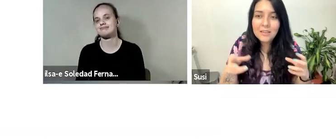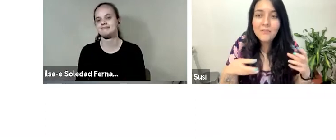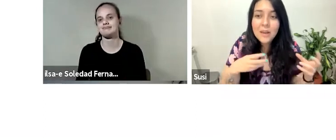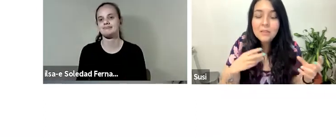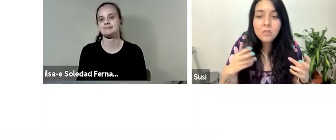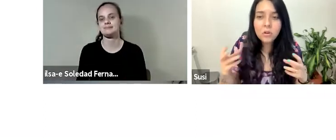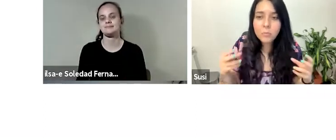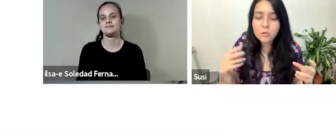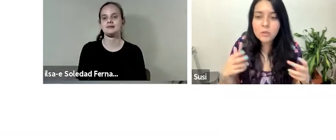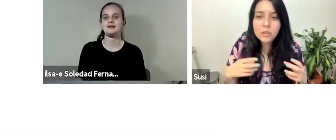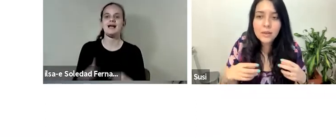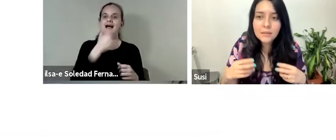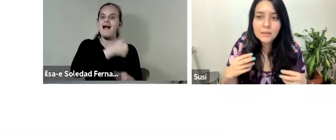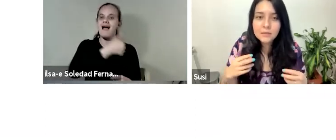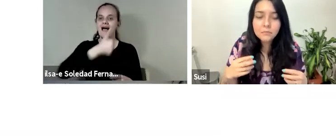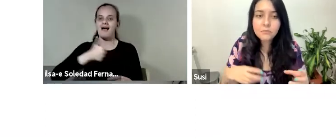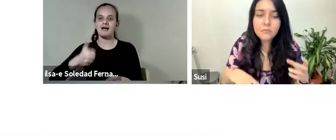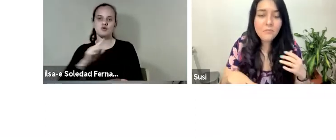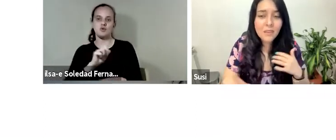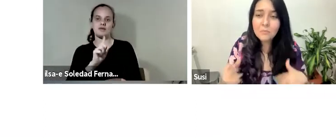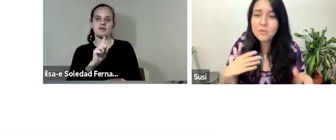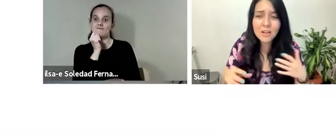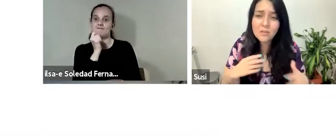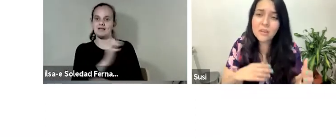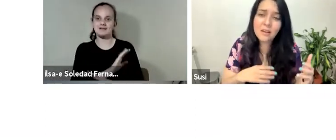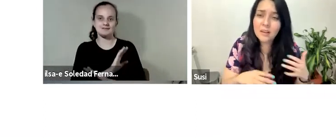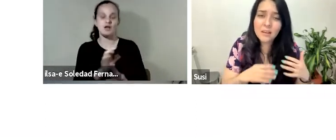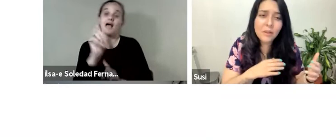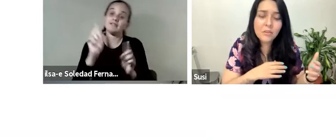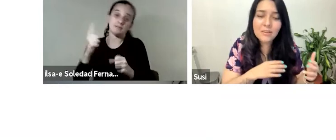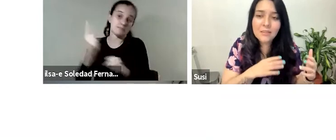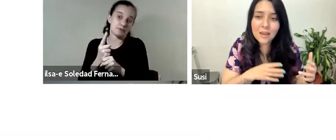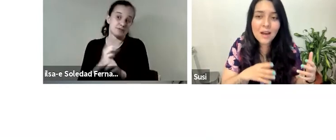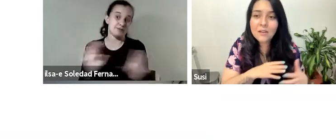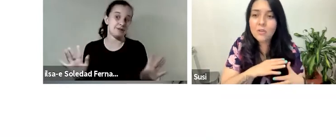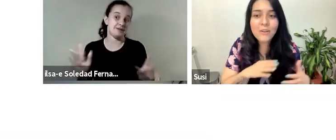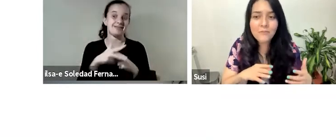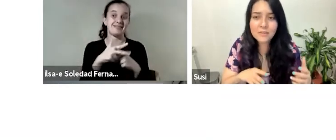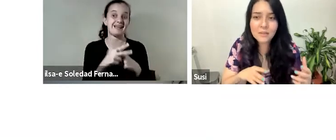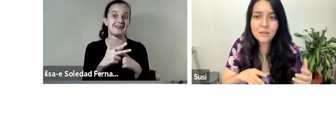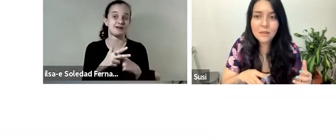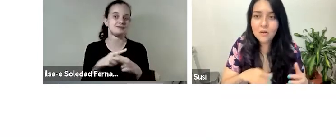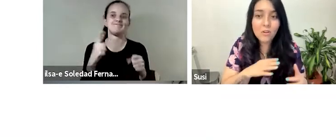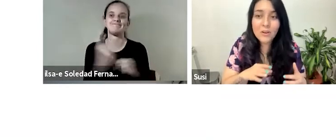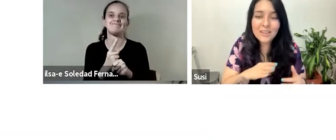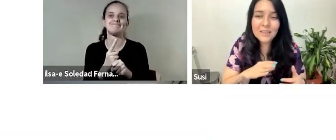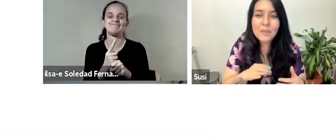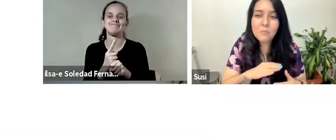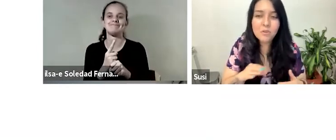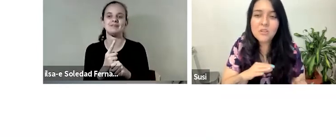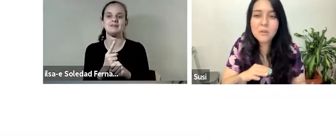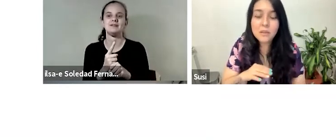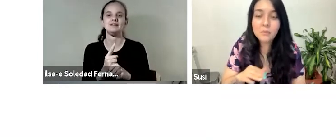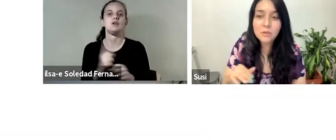que difieren tanto los productos digitales entre sí, que hay muchos casos en el que el nivel 3A no es fácil o es